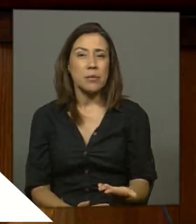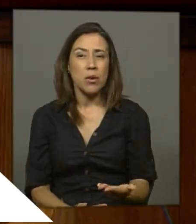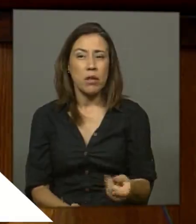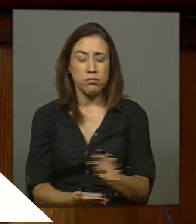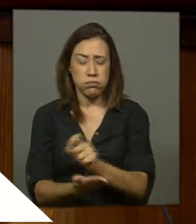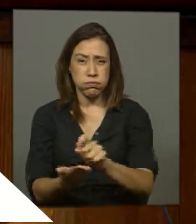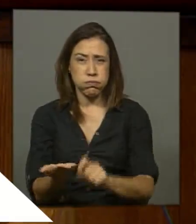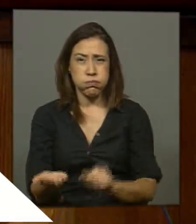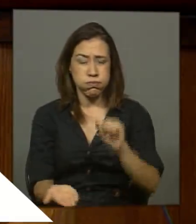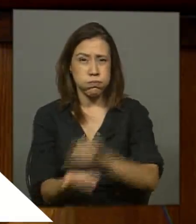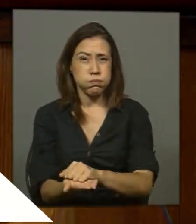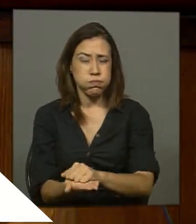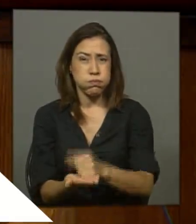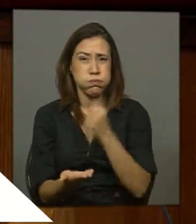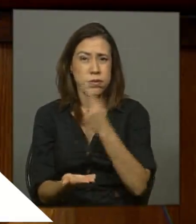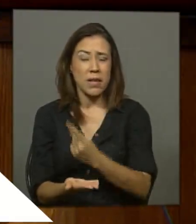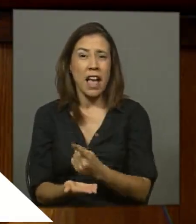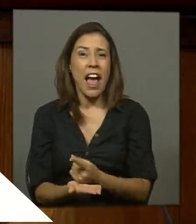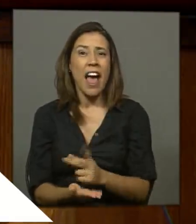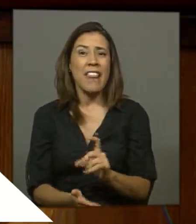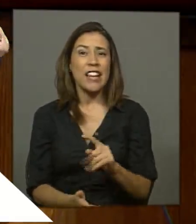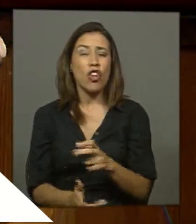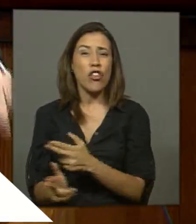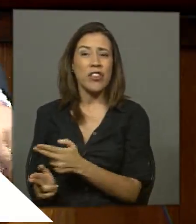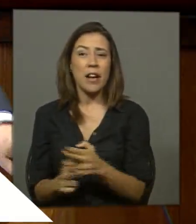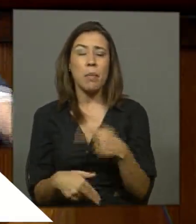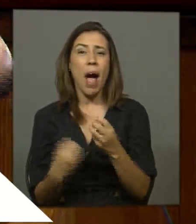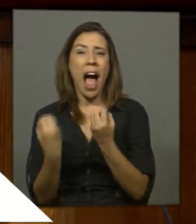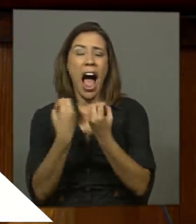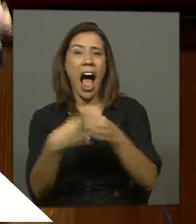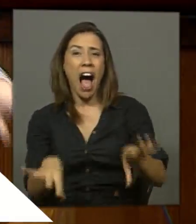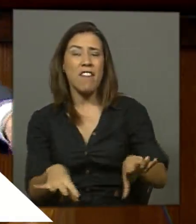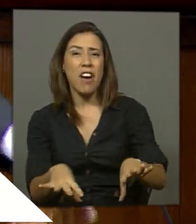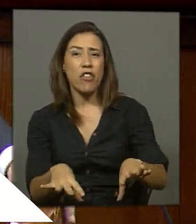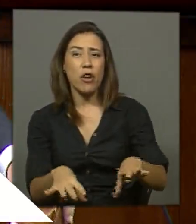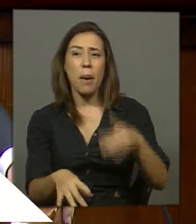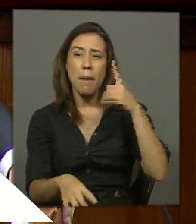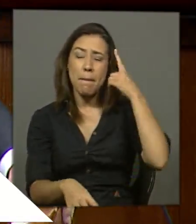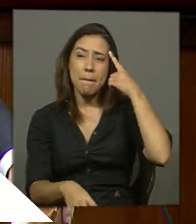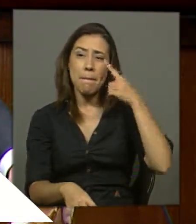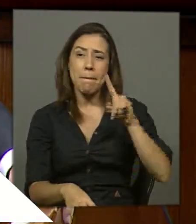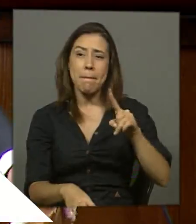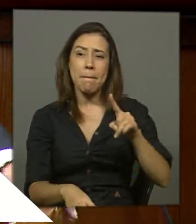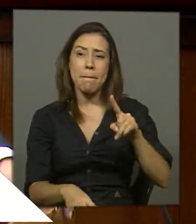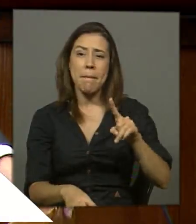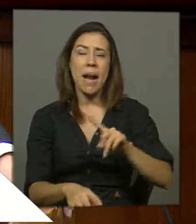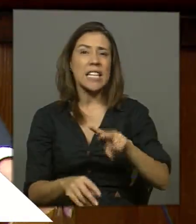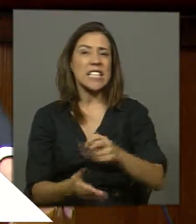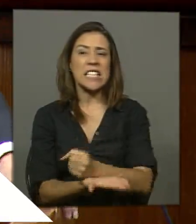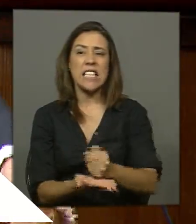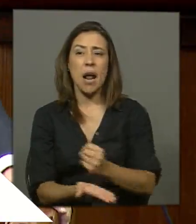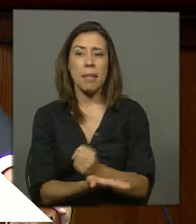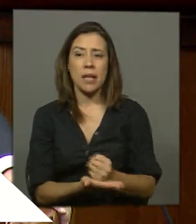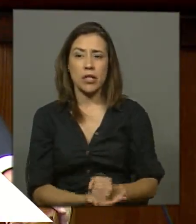una querella por delito terrorista después abandona la instancia para dejarlo sin